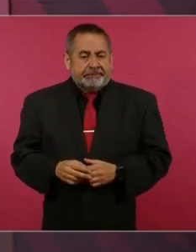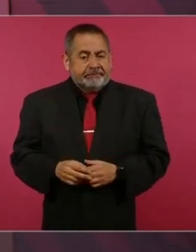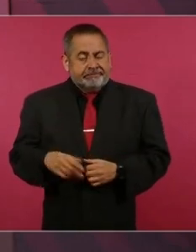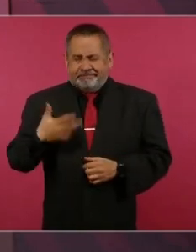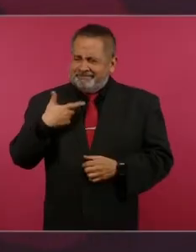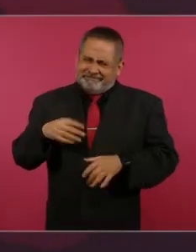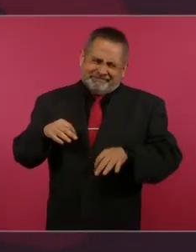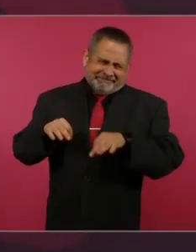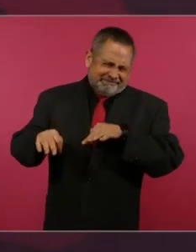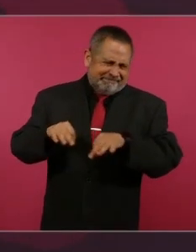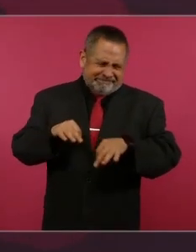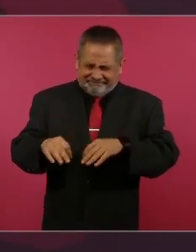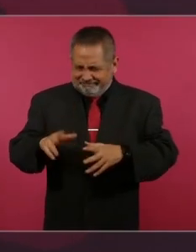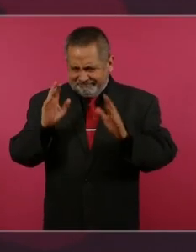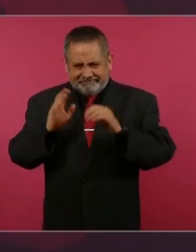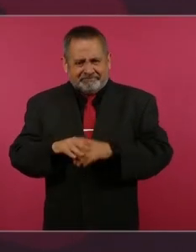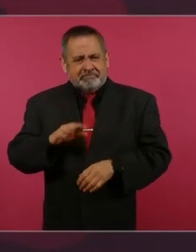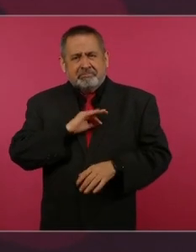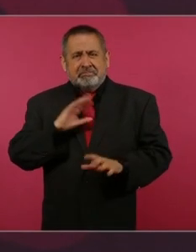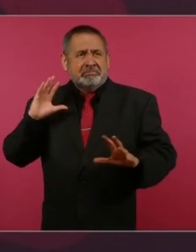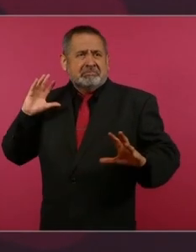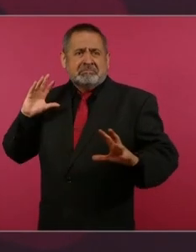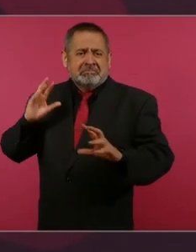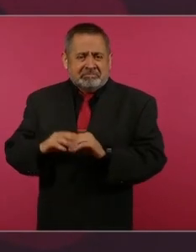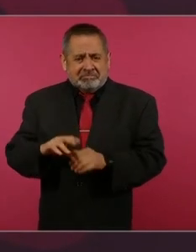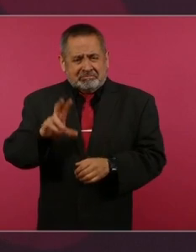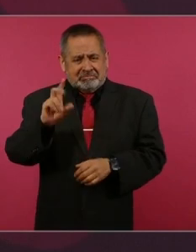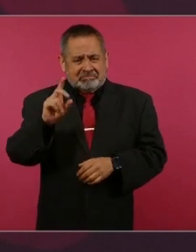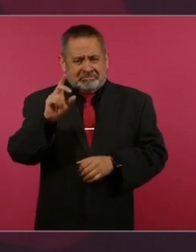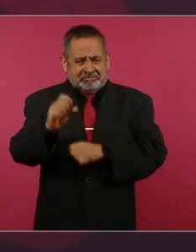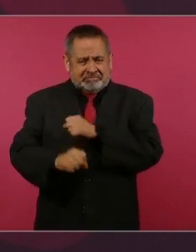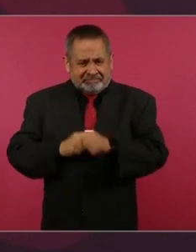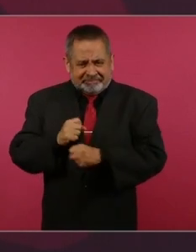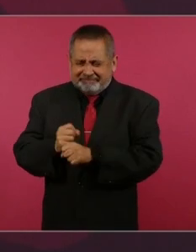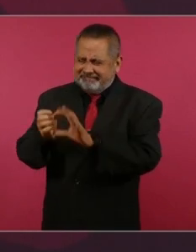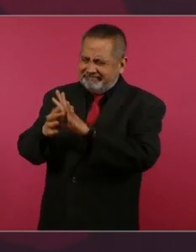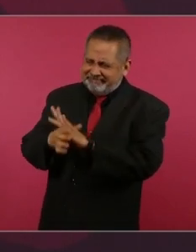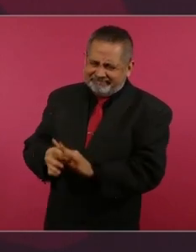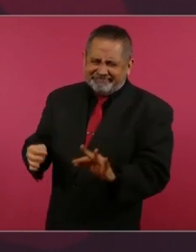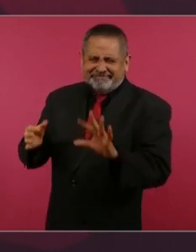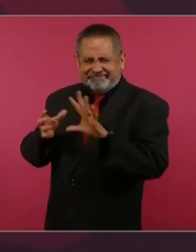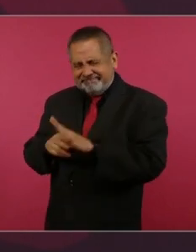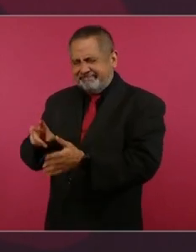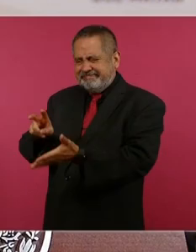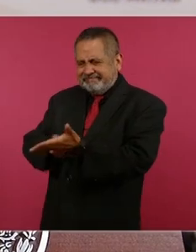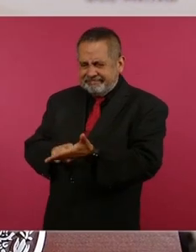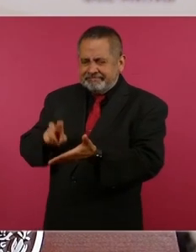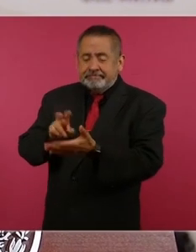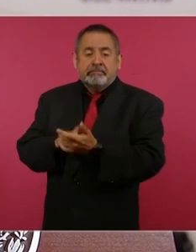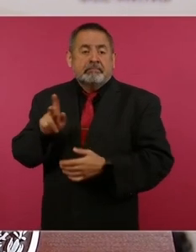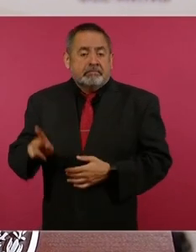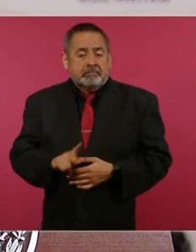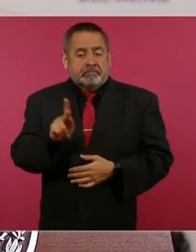Trabajamos como 30 años creando conciencia, pueblo por